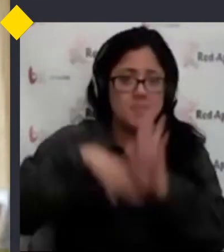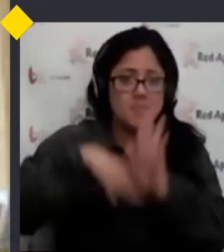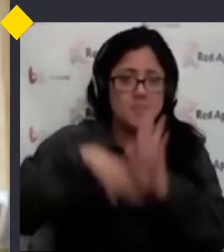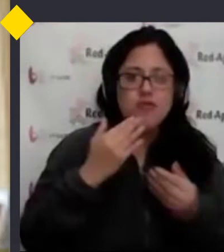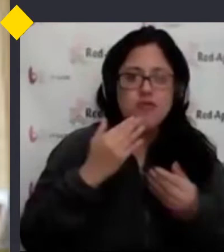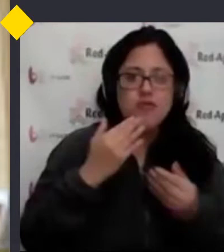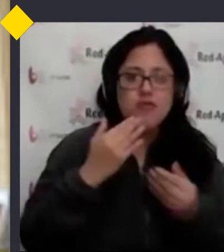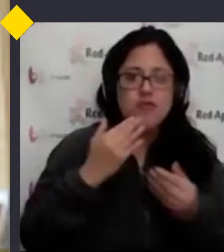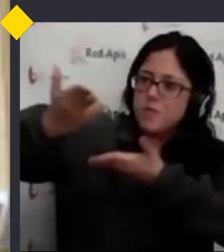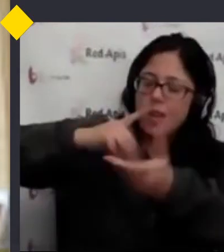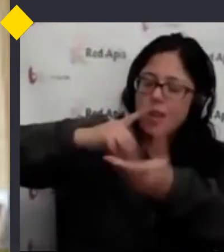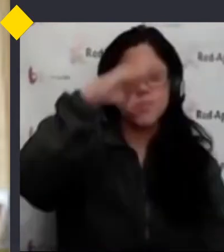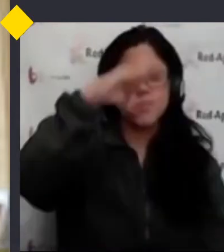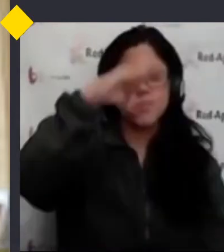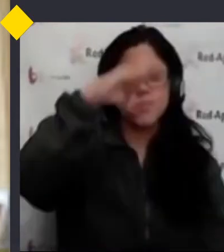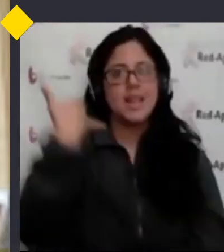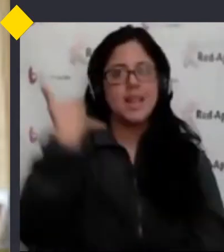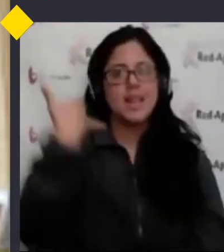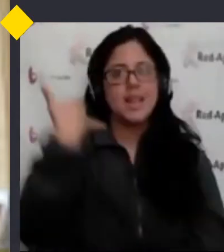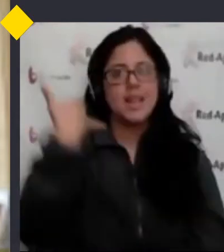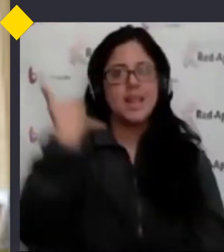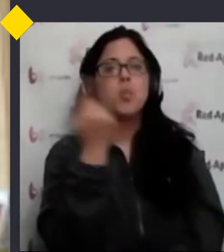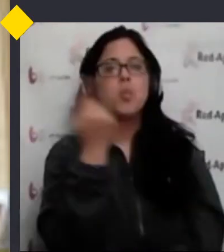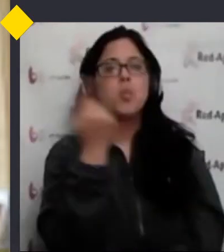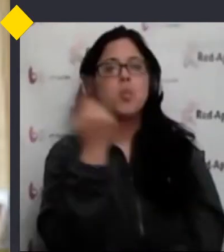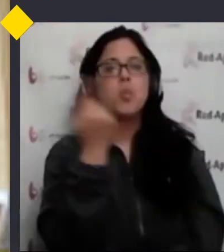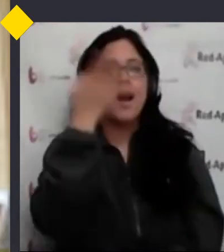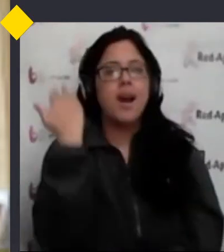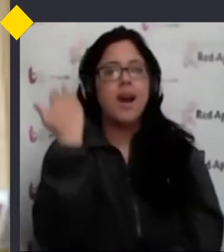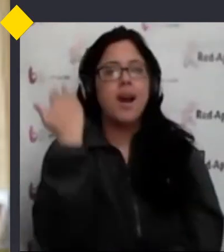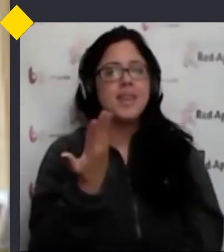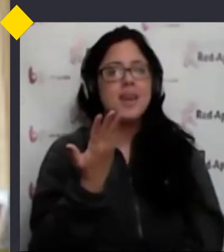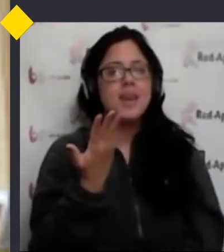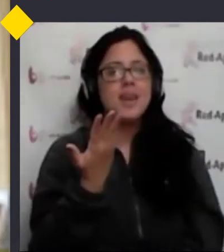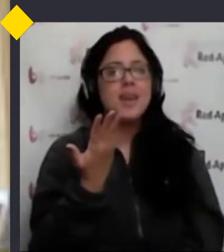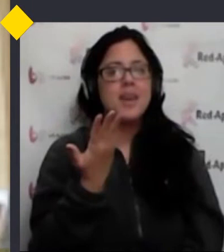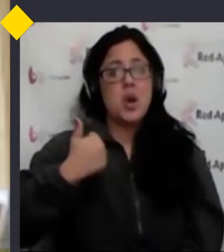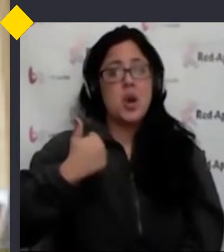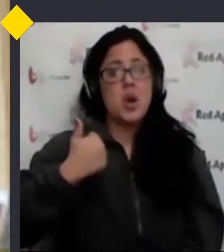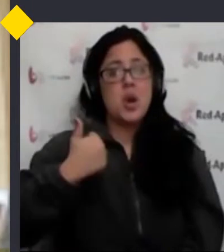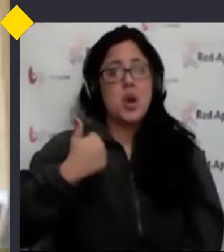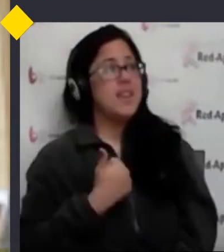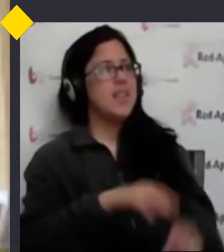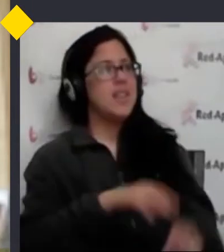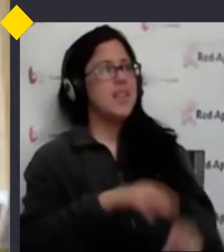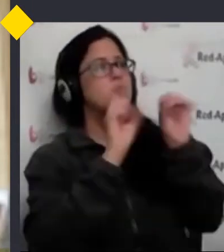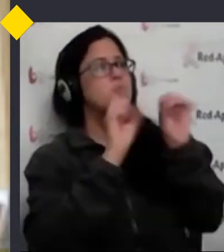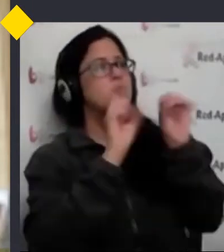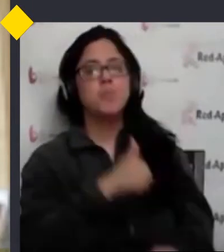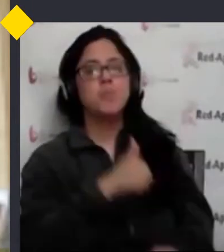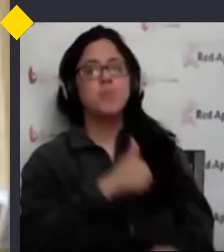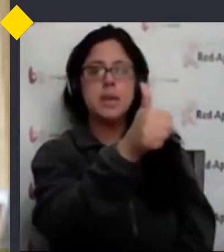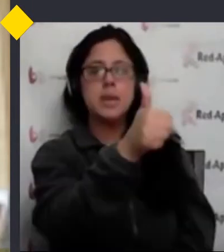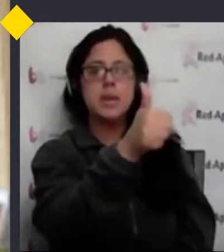bien interesante. Nosotros tuvimos, por ejemplo, mentores millennials al del gerente general, y claramente creo que también hoy día el mentor